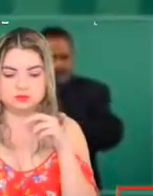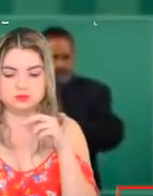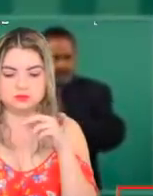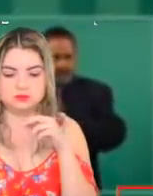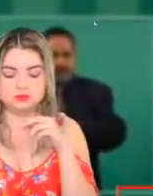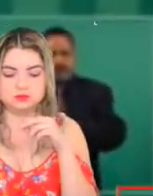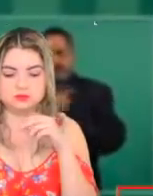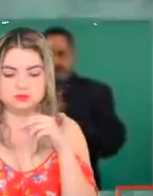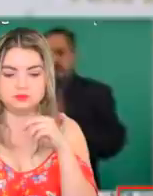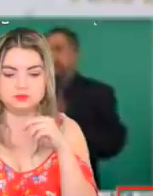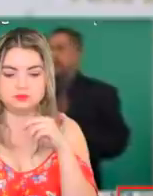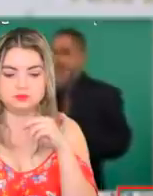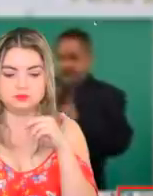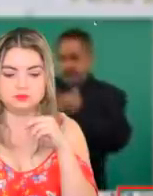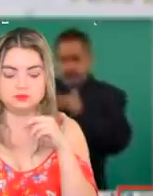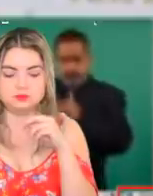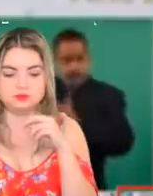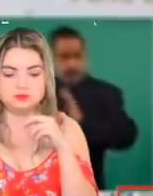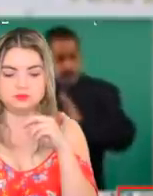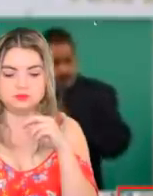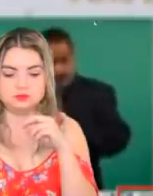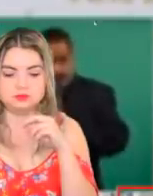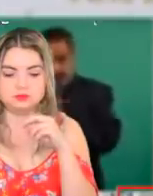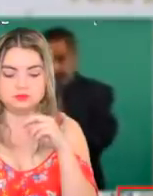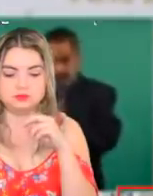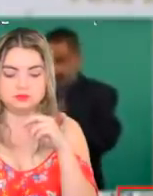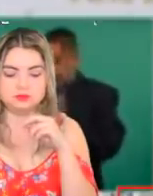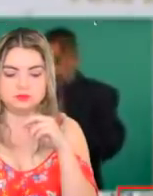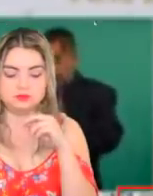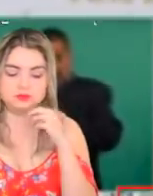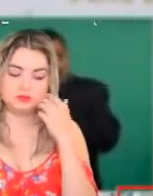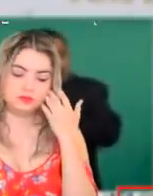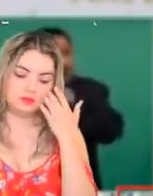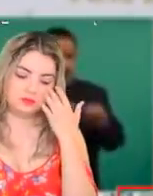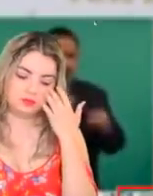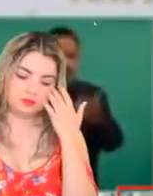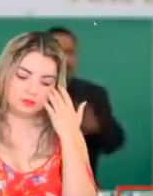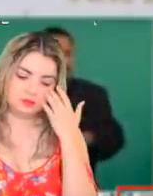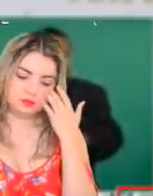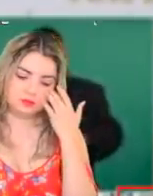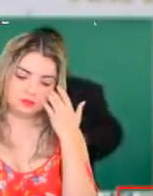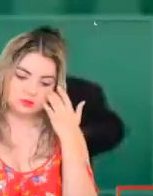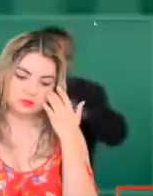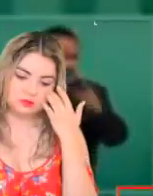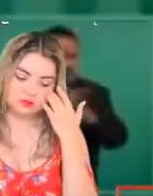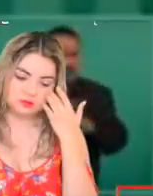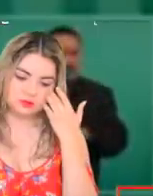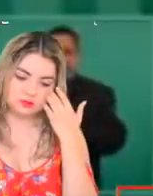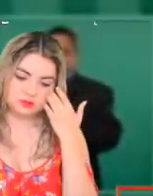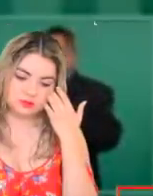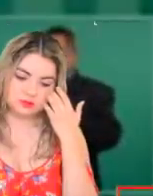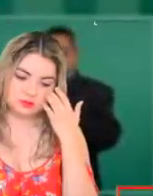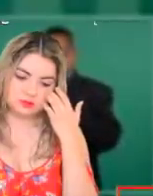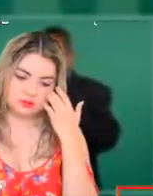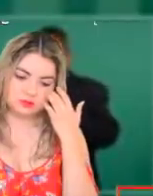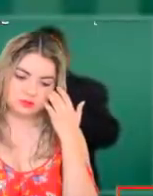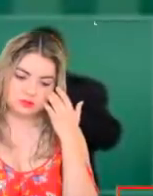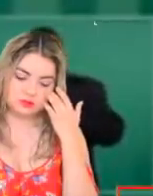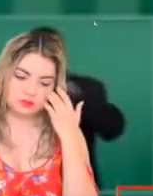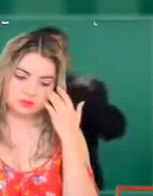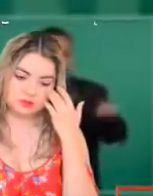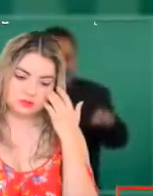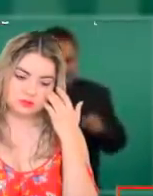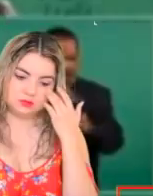me tiene que decir que ya, si ya se terminó, porque quiero ir, una vez que pasen las elecciones, a